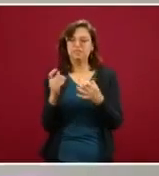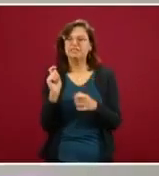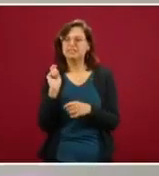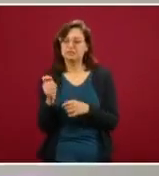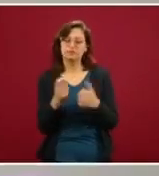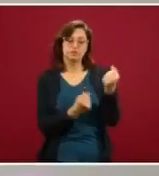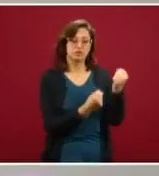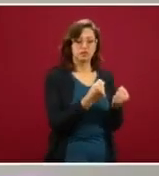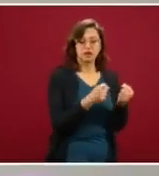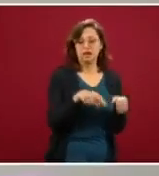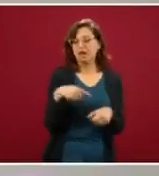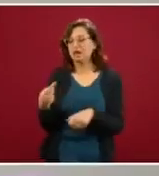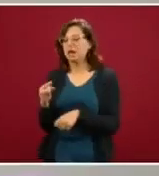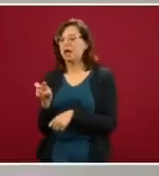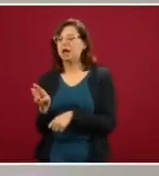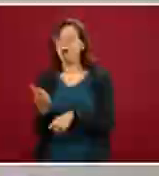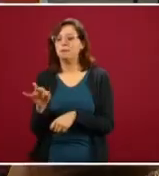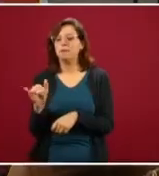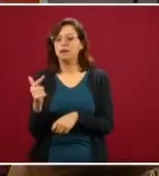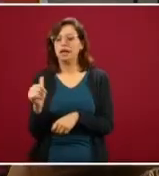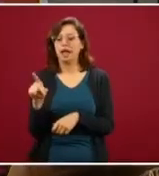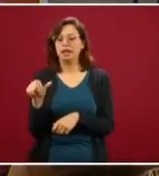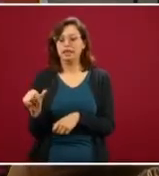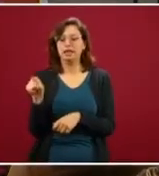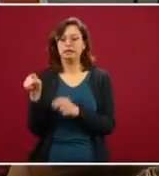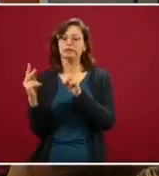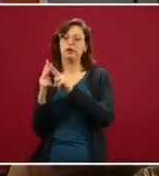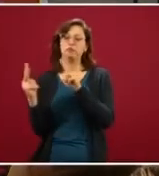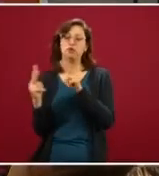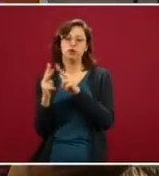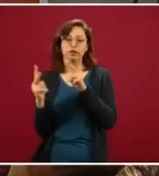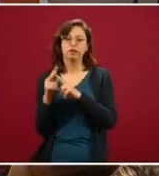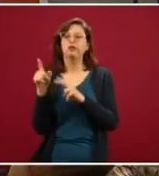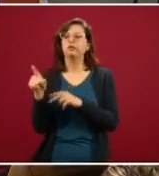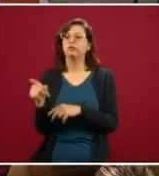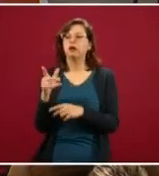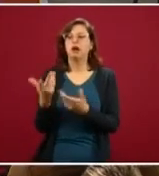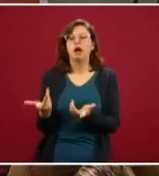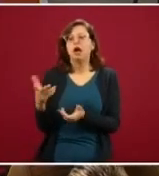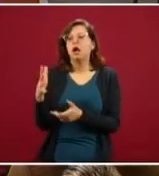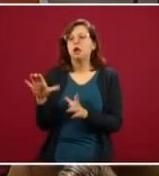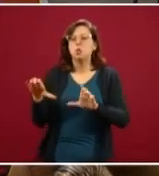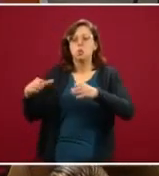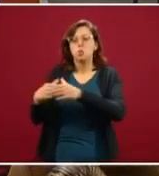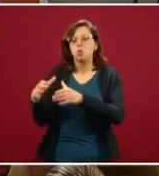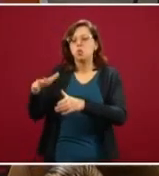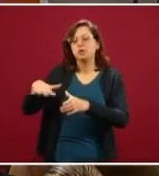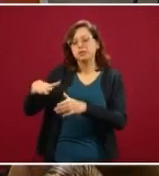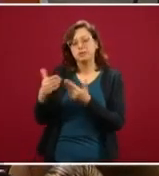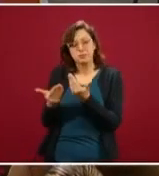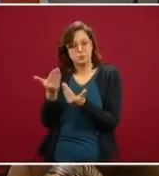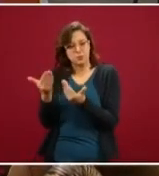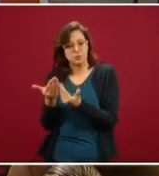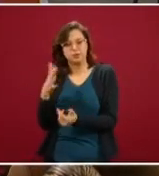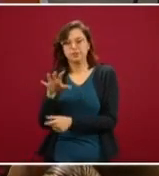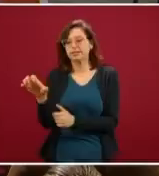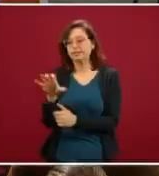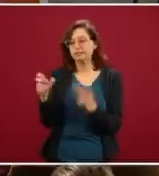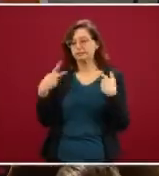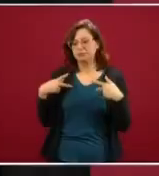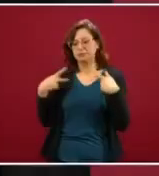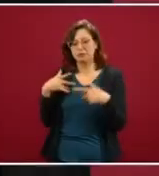y una móvil es que la brigada es una camioneta pick-up que va a localidades de menos de 500 habitantes, lugares muy